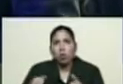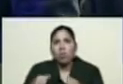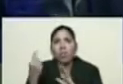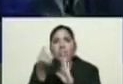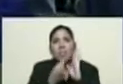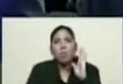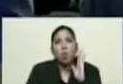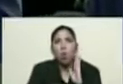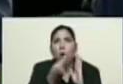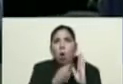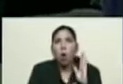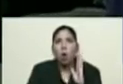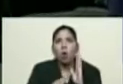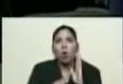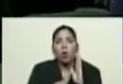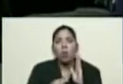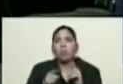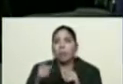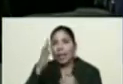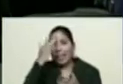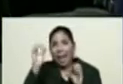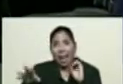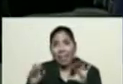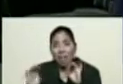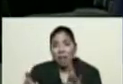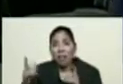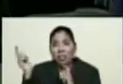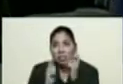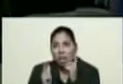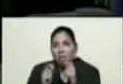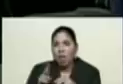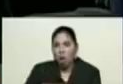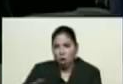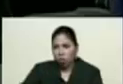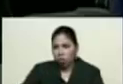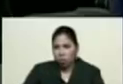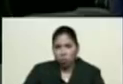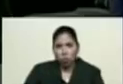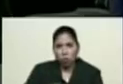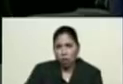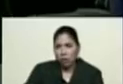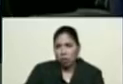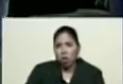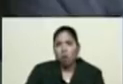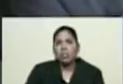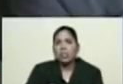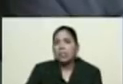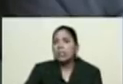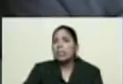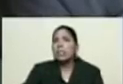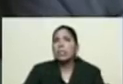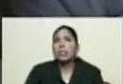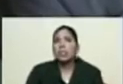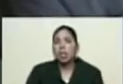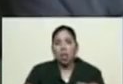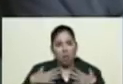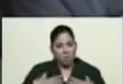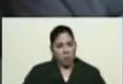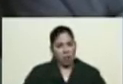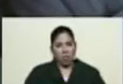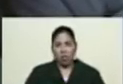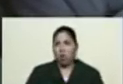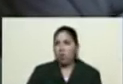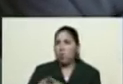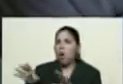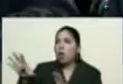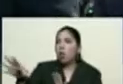En el carnaval de 1992, los niños, como le decía el comandante Chávez, los carajitos, salieron vestidos de Hugo Chávez,